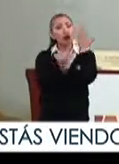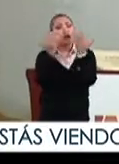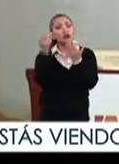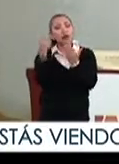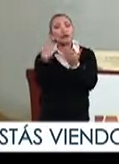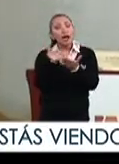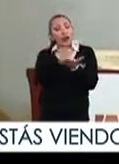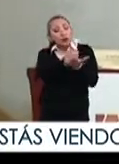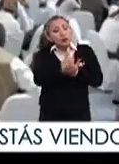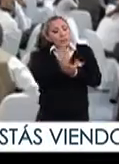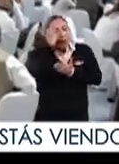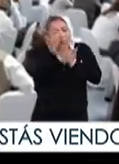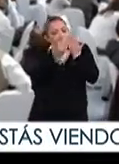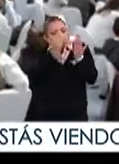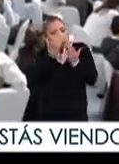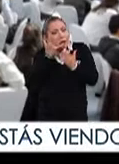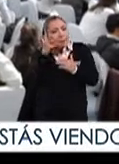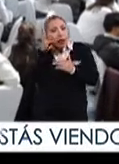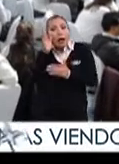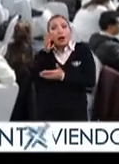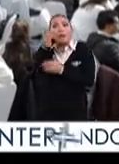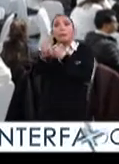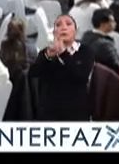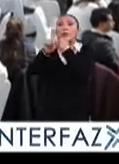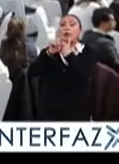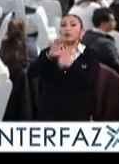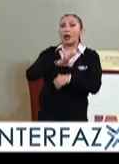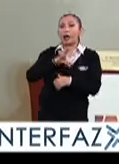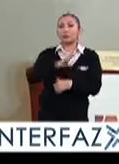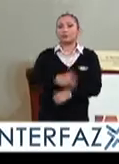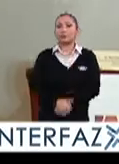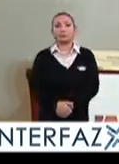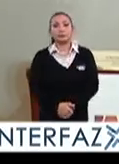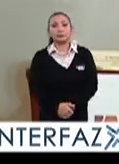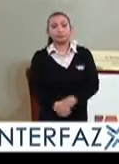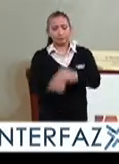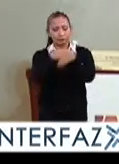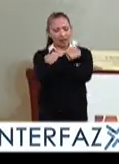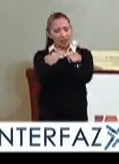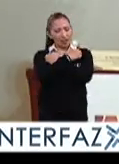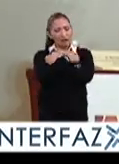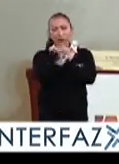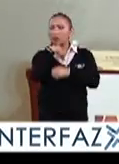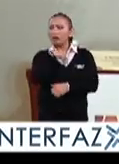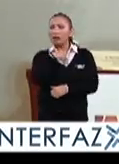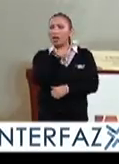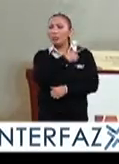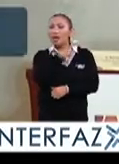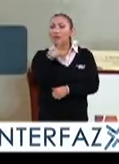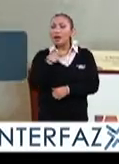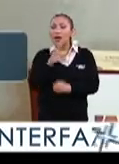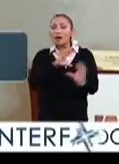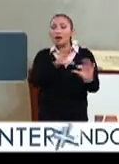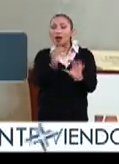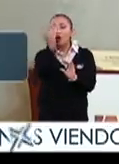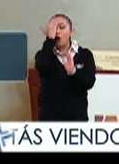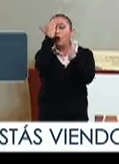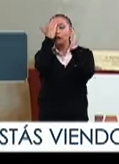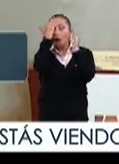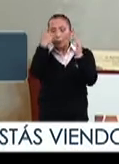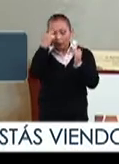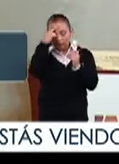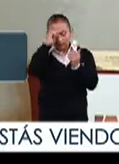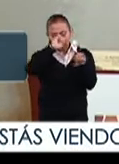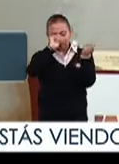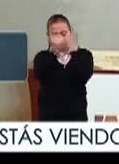que les permita prepararse para enfrentar los retos actuales. La educación debe generar conocimiento que cambie la manera